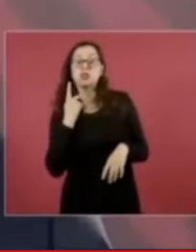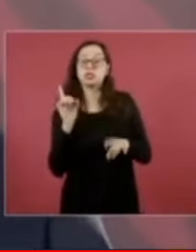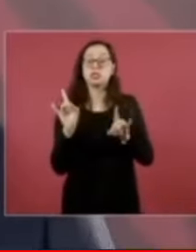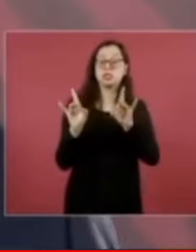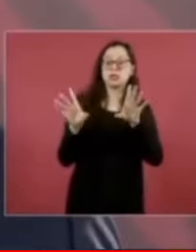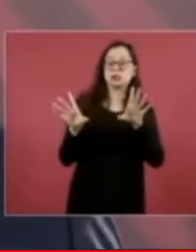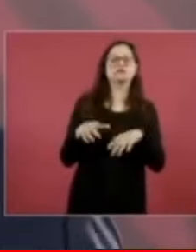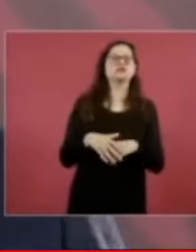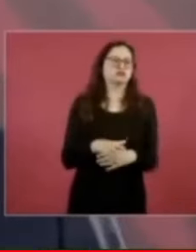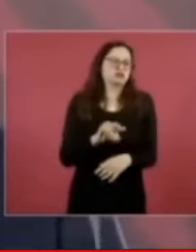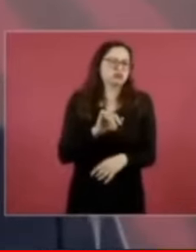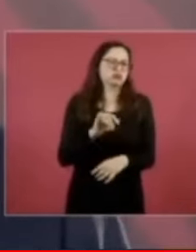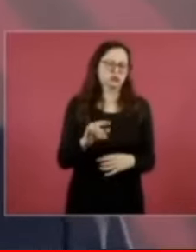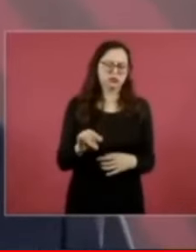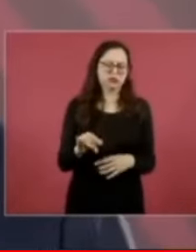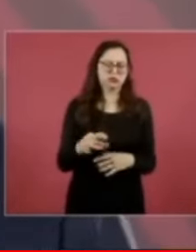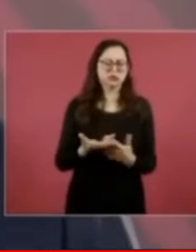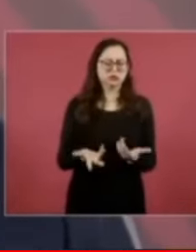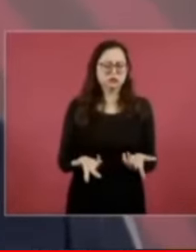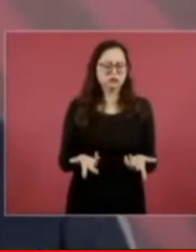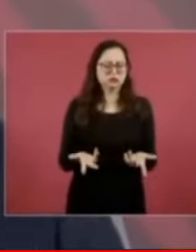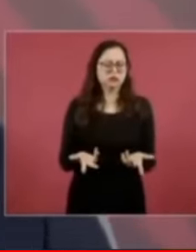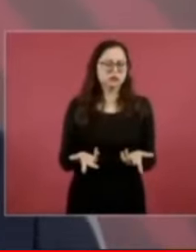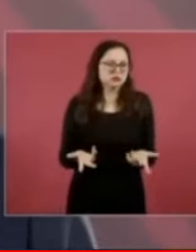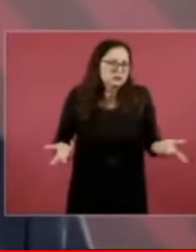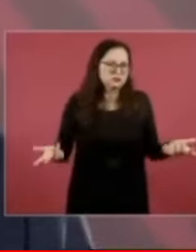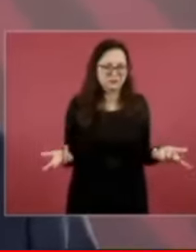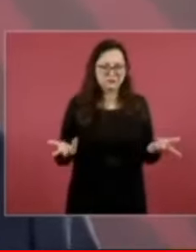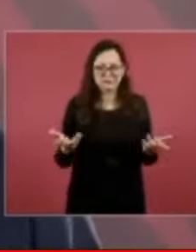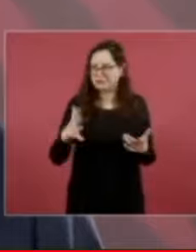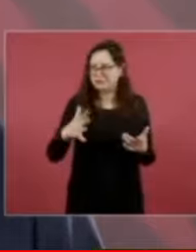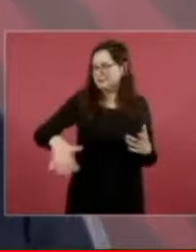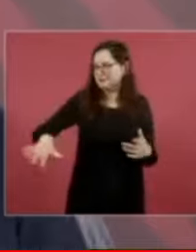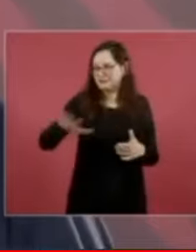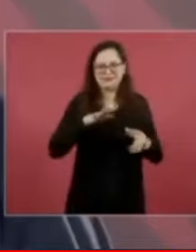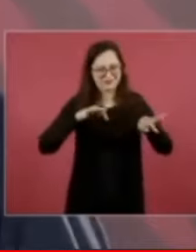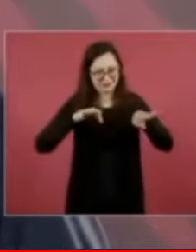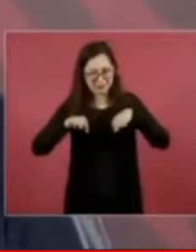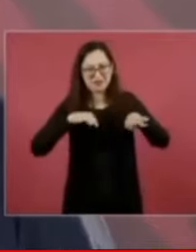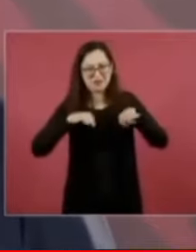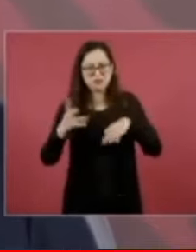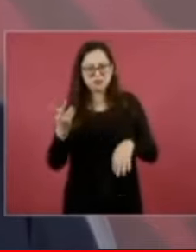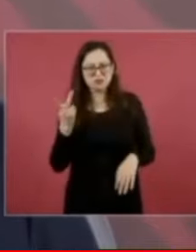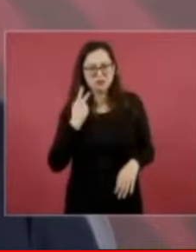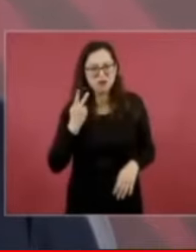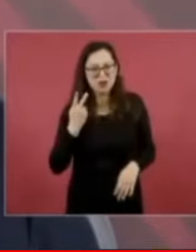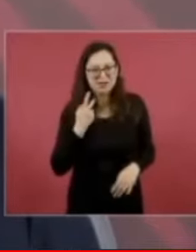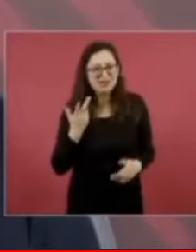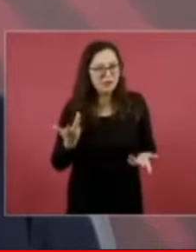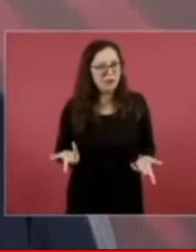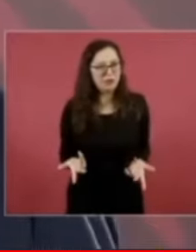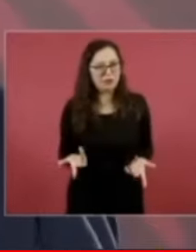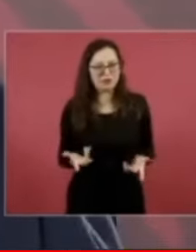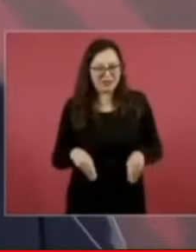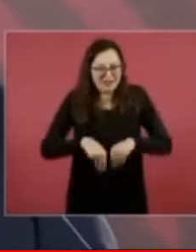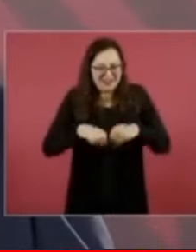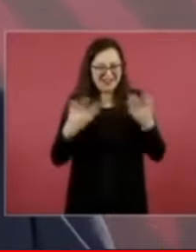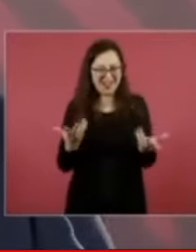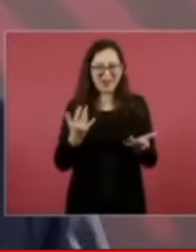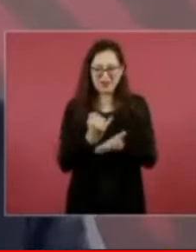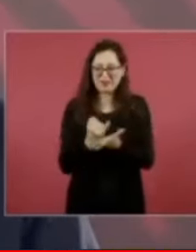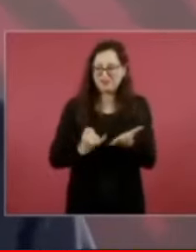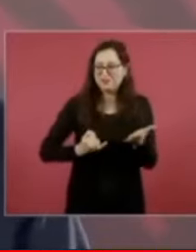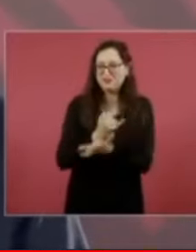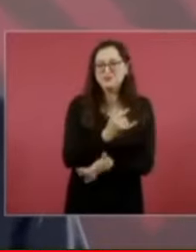la monarquía y les digo que pues está dividido allá la situación por los problemas de corrupción de de la